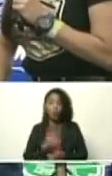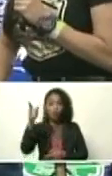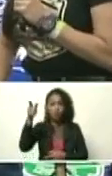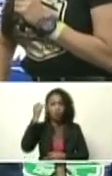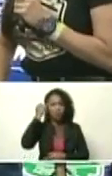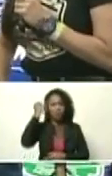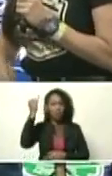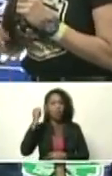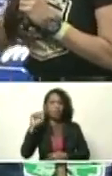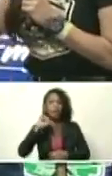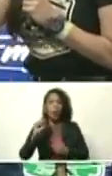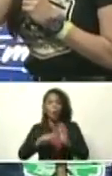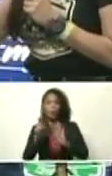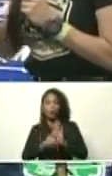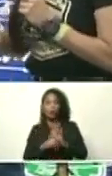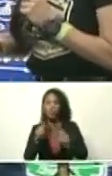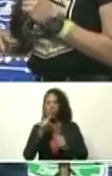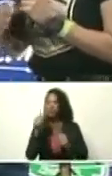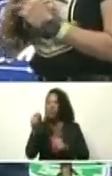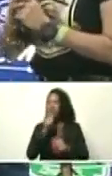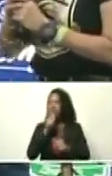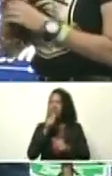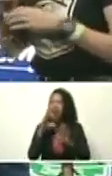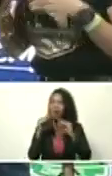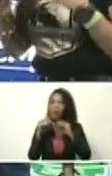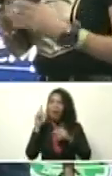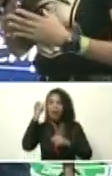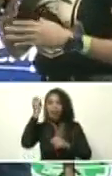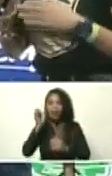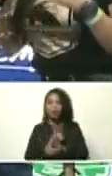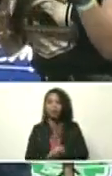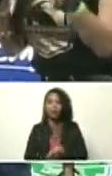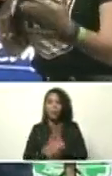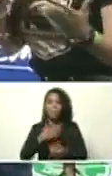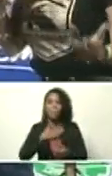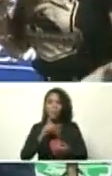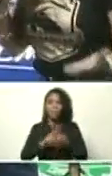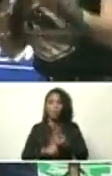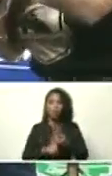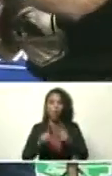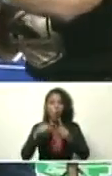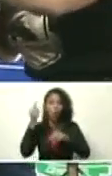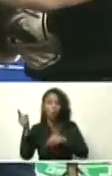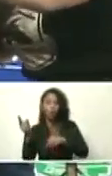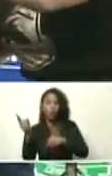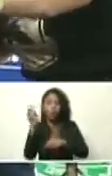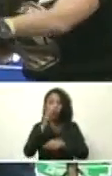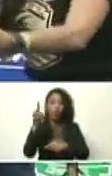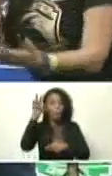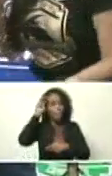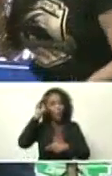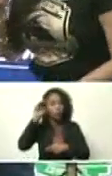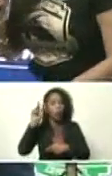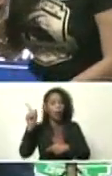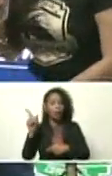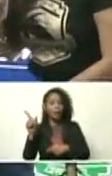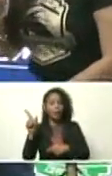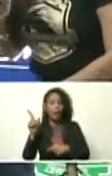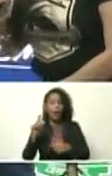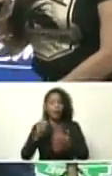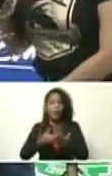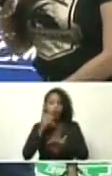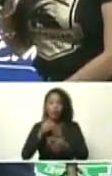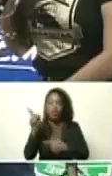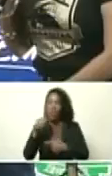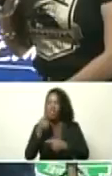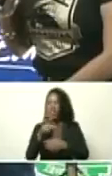ideas? Totalmente. ¿Y con quién hablabas esas ideas? Mira, la hablaba con mi esposo y con los otros 2 maestros, el maestro Quesero y el maestro Yogurtar. ¿Y qué te